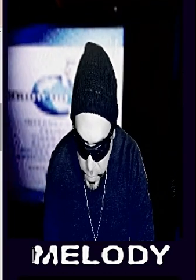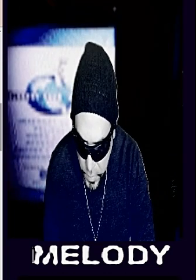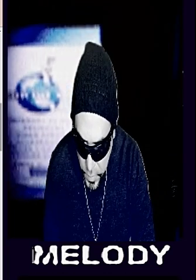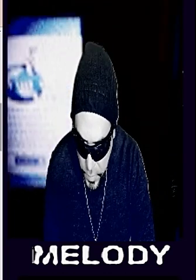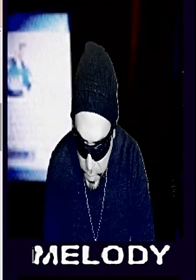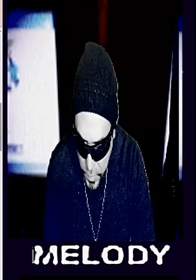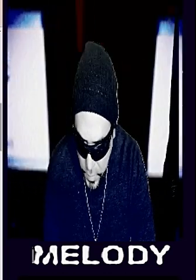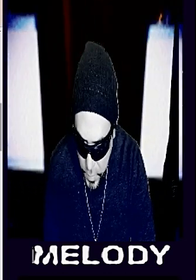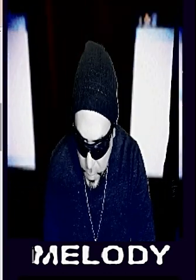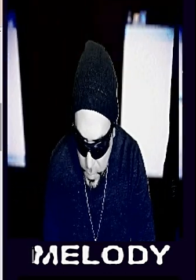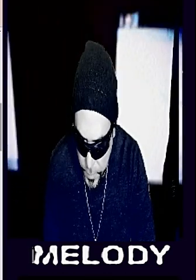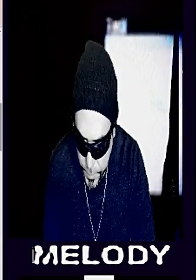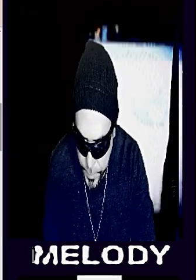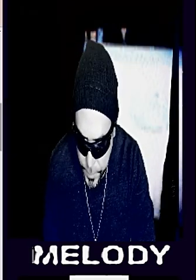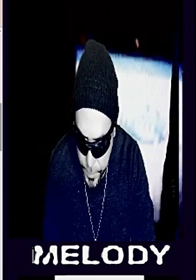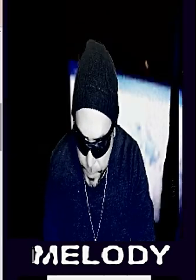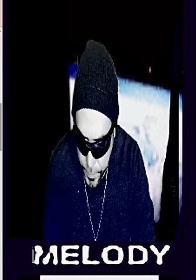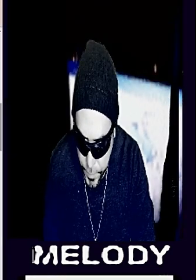usuarios,